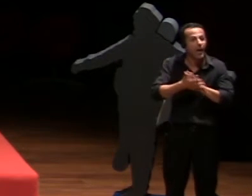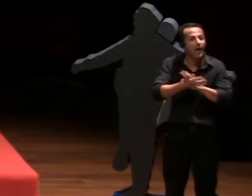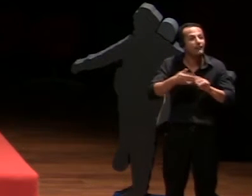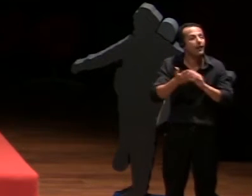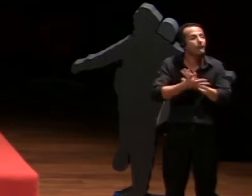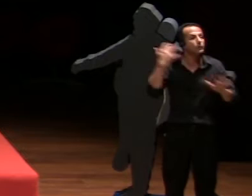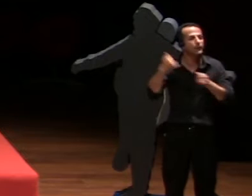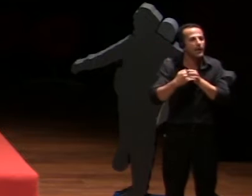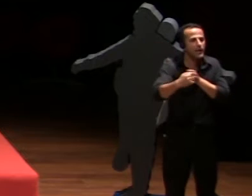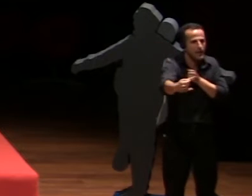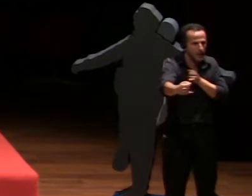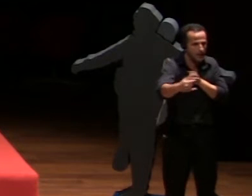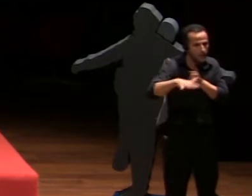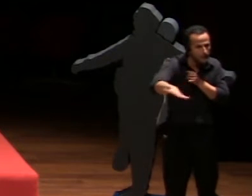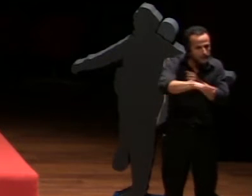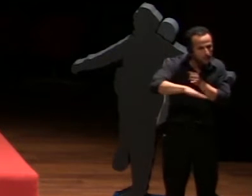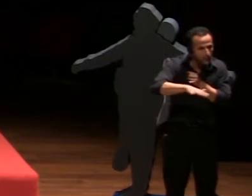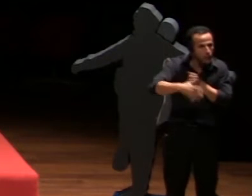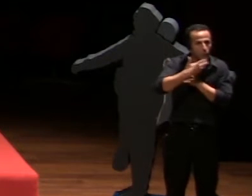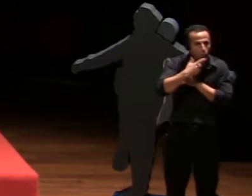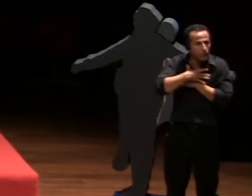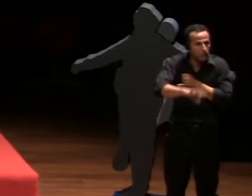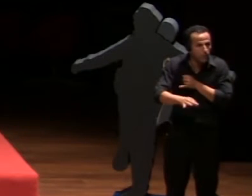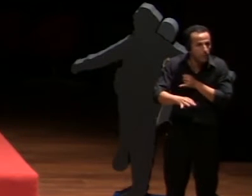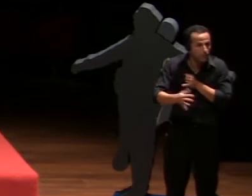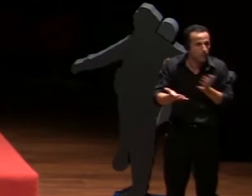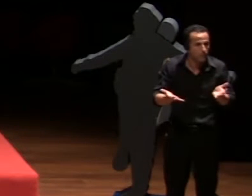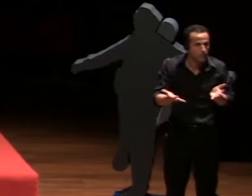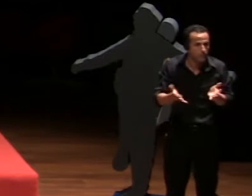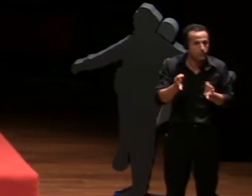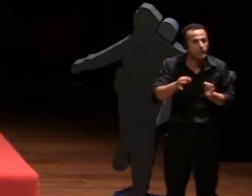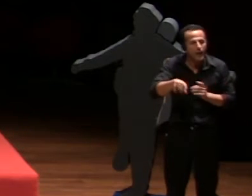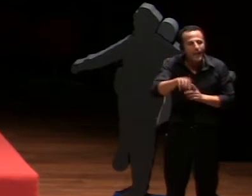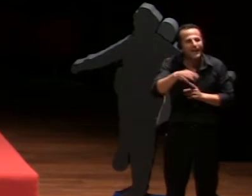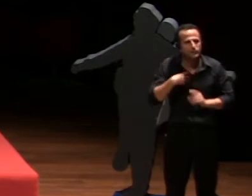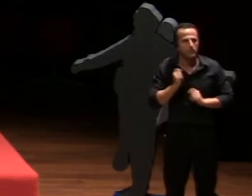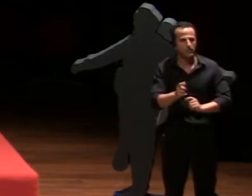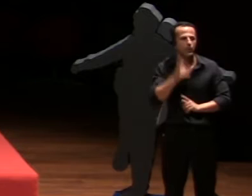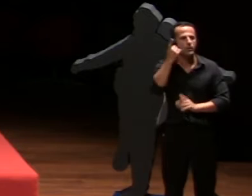desplazamiento en un espacio que podemos conocer y vamos a determinar una velocidad, ¿no?